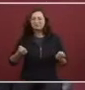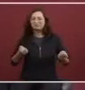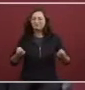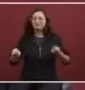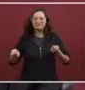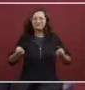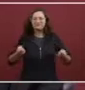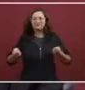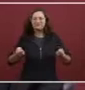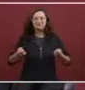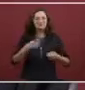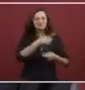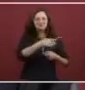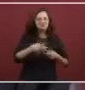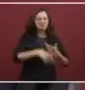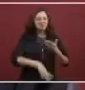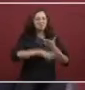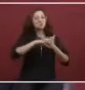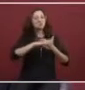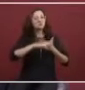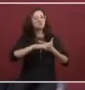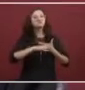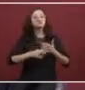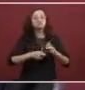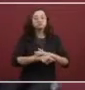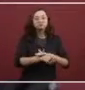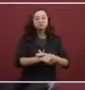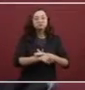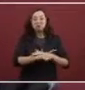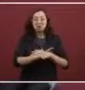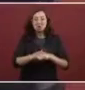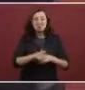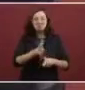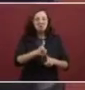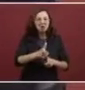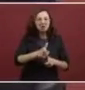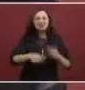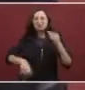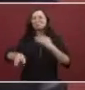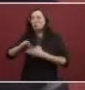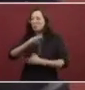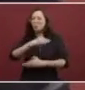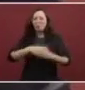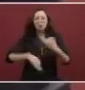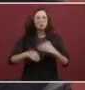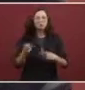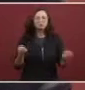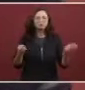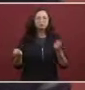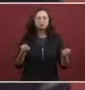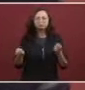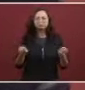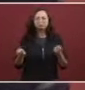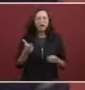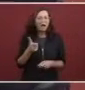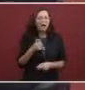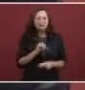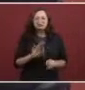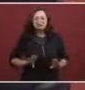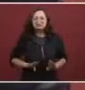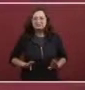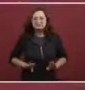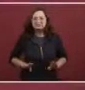a los opositores y a los medios y todo. Y es muy célebre